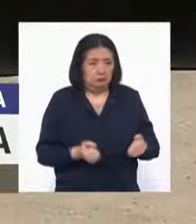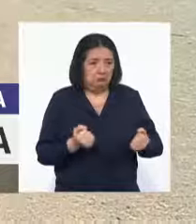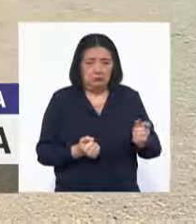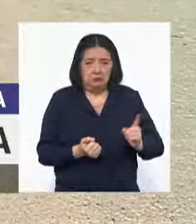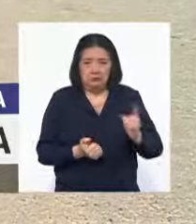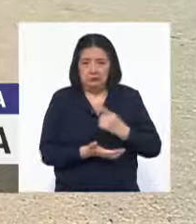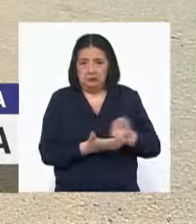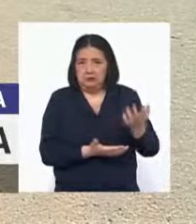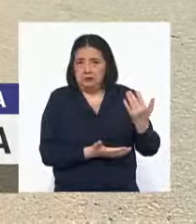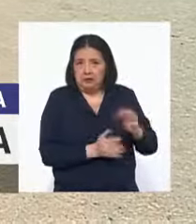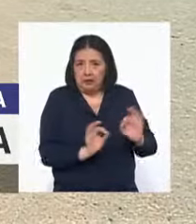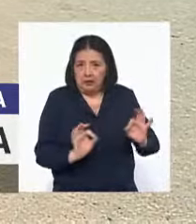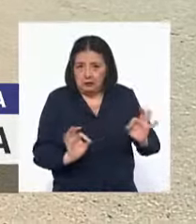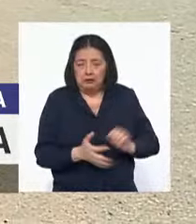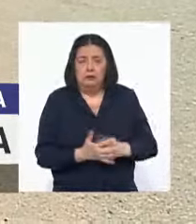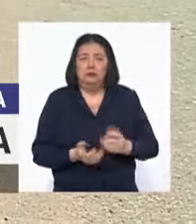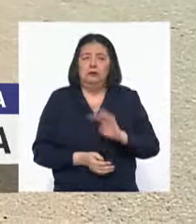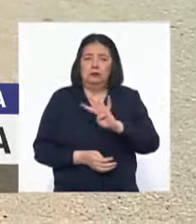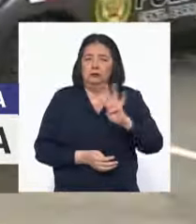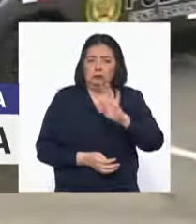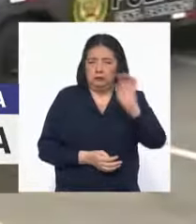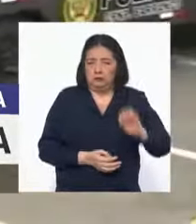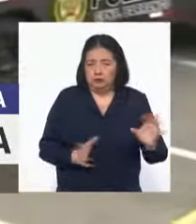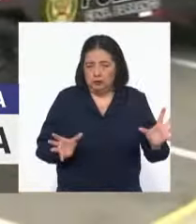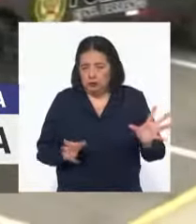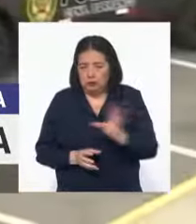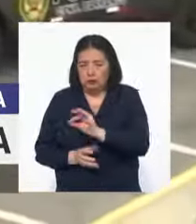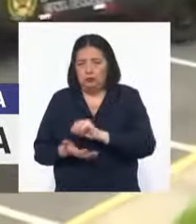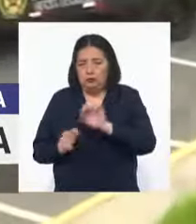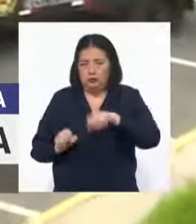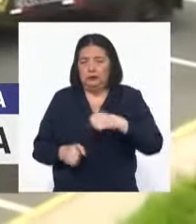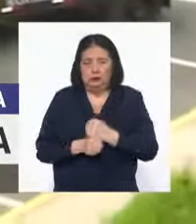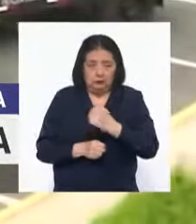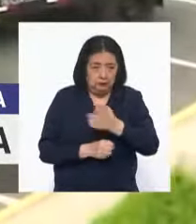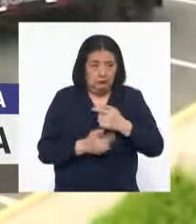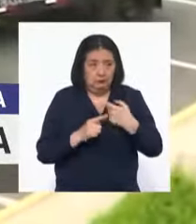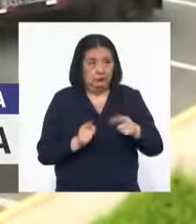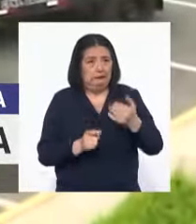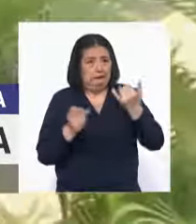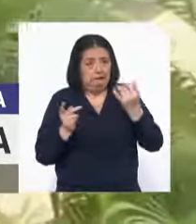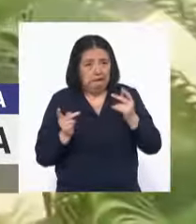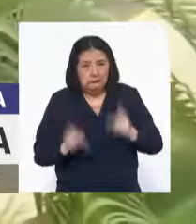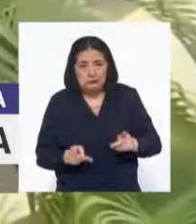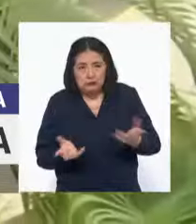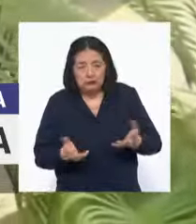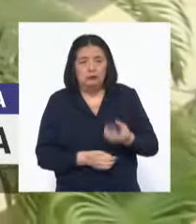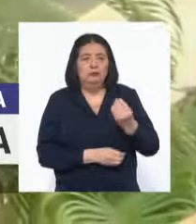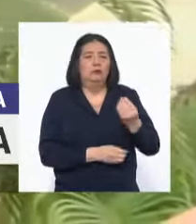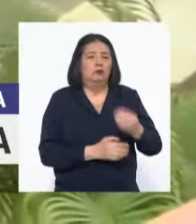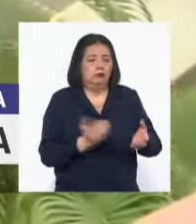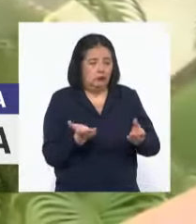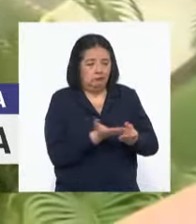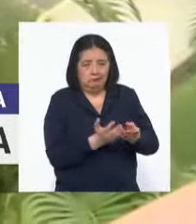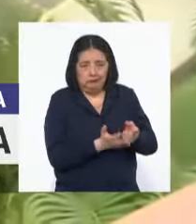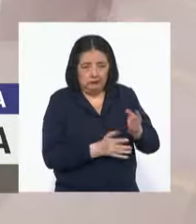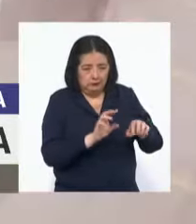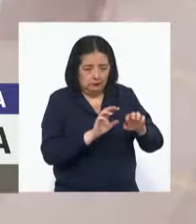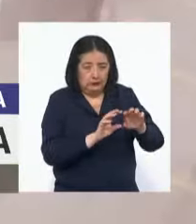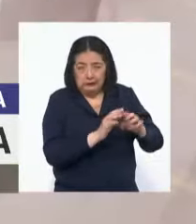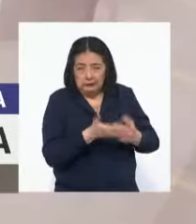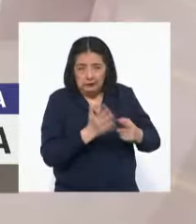semana. Esto representa el 44% de la flota que debería operar, pero que ha ocurrido debido a un cuestionado proceso que hace más